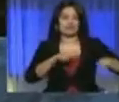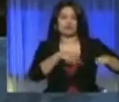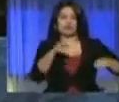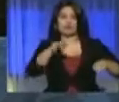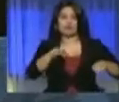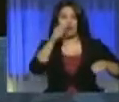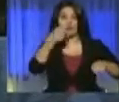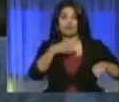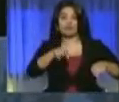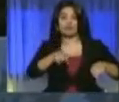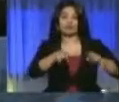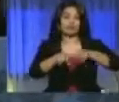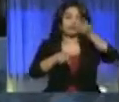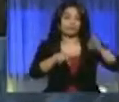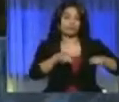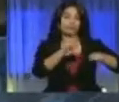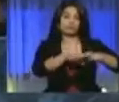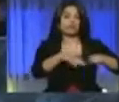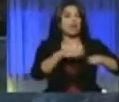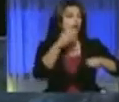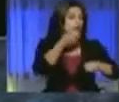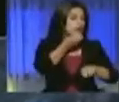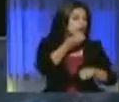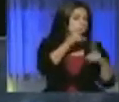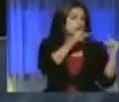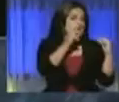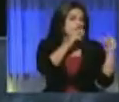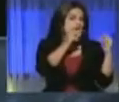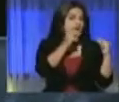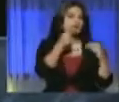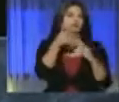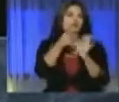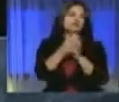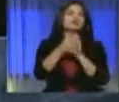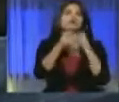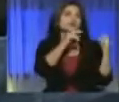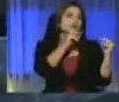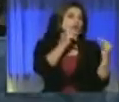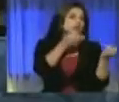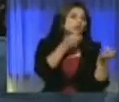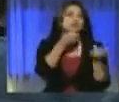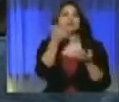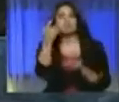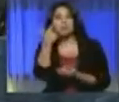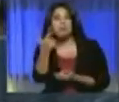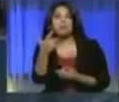Y él podía comentar el desarrollo del espectáculo y su emoción